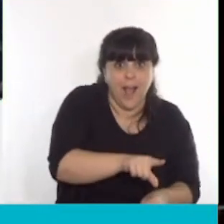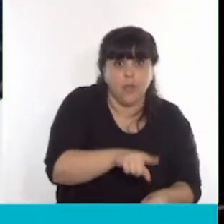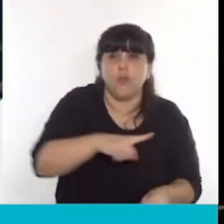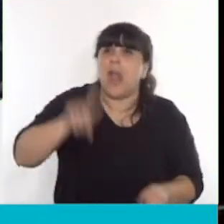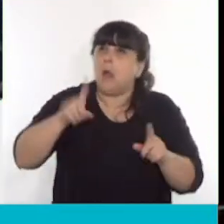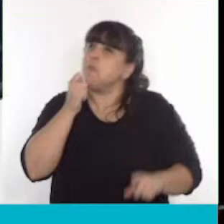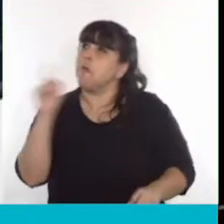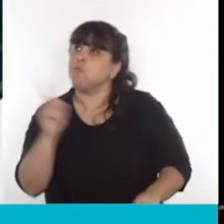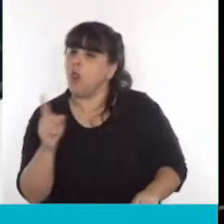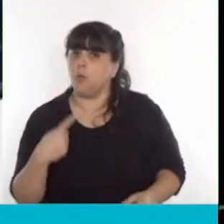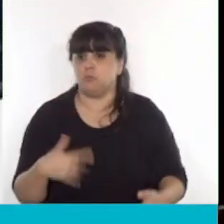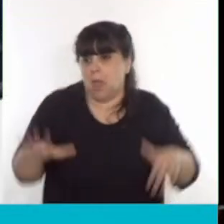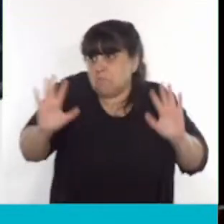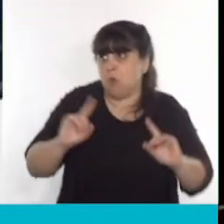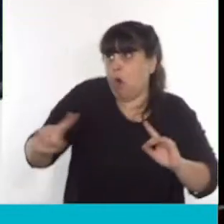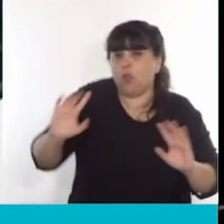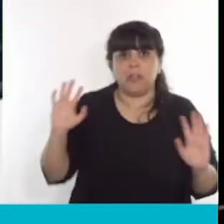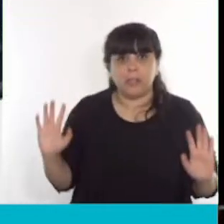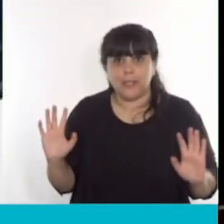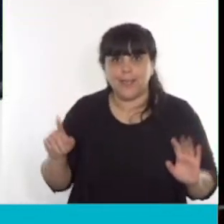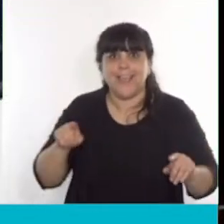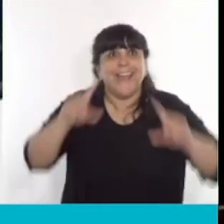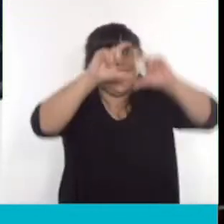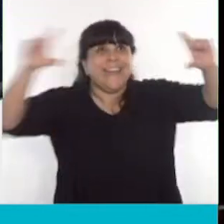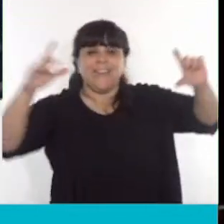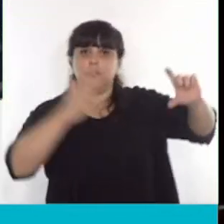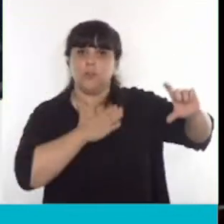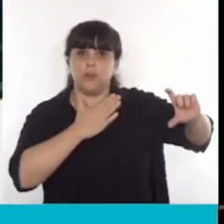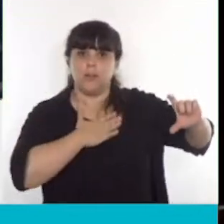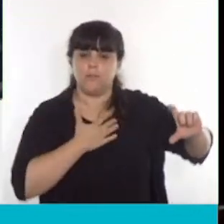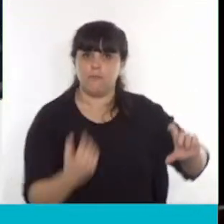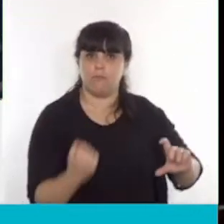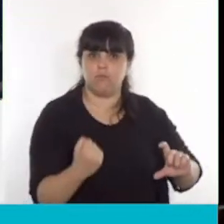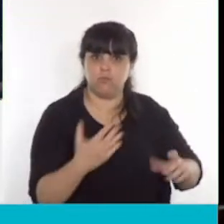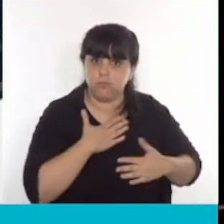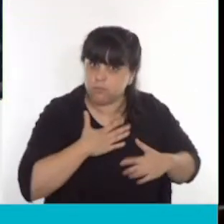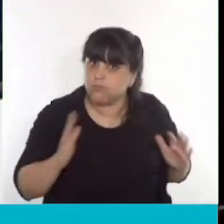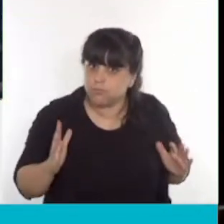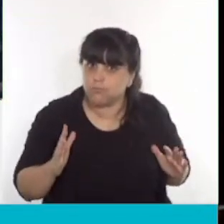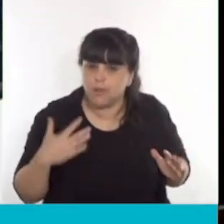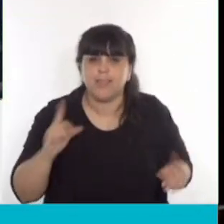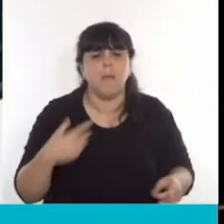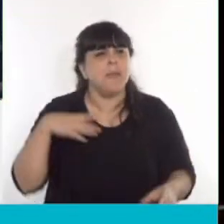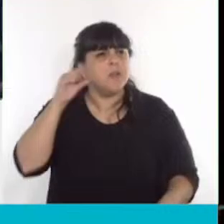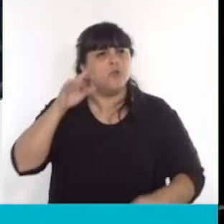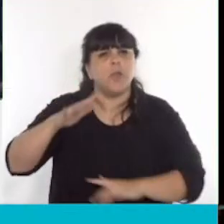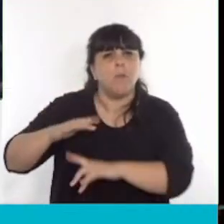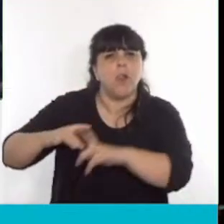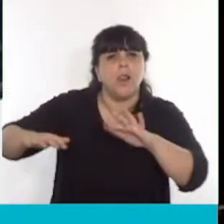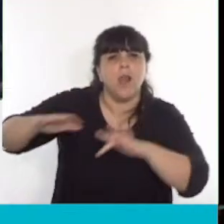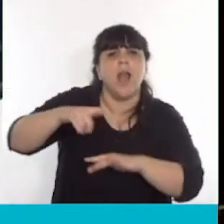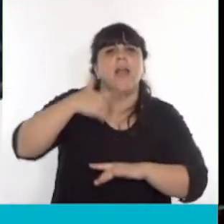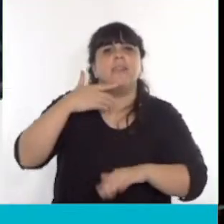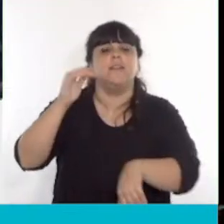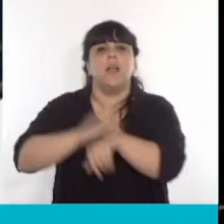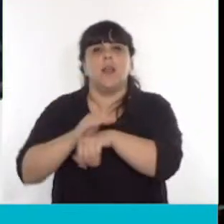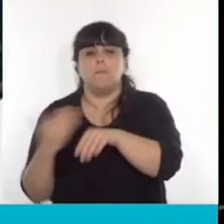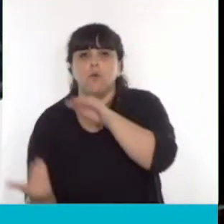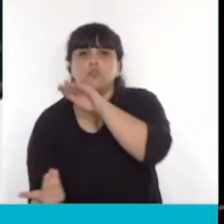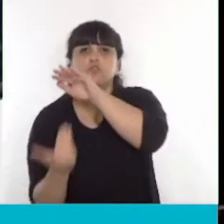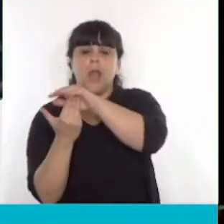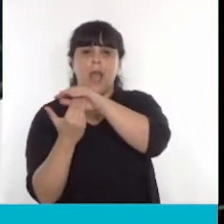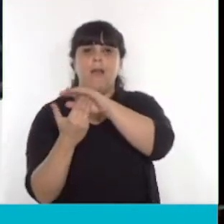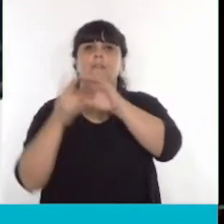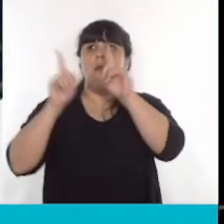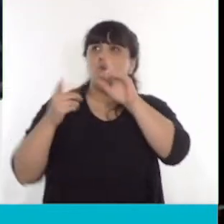jode, esa consigna nos enorgullece. También escuchamos por parte de los rectores, por parte de autoridades